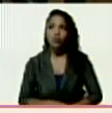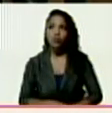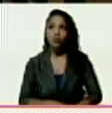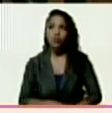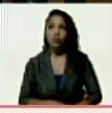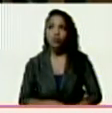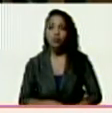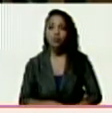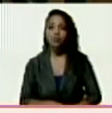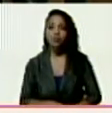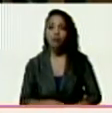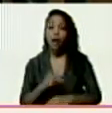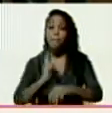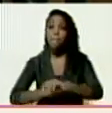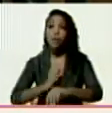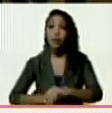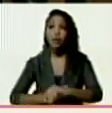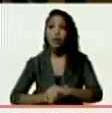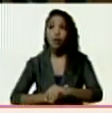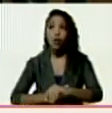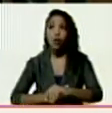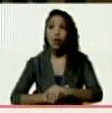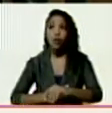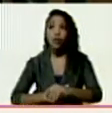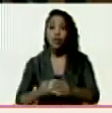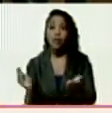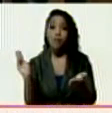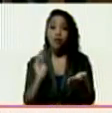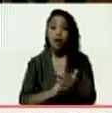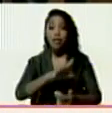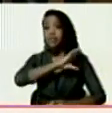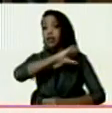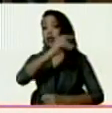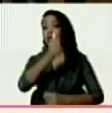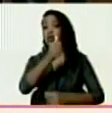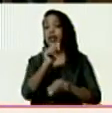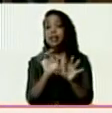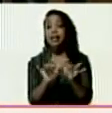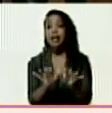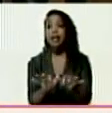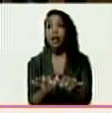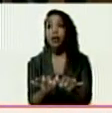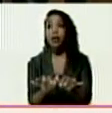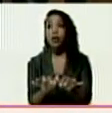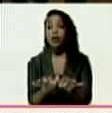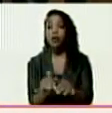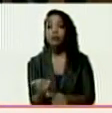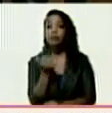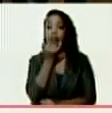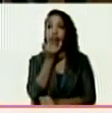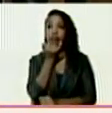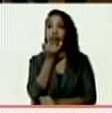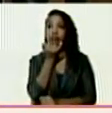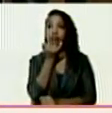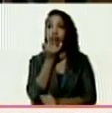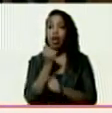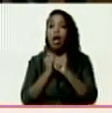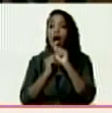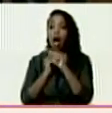es que al momento de designar el director y el secretario accidental,